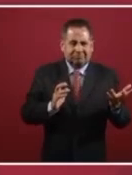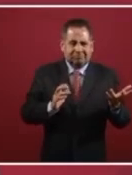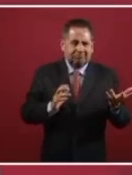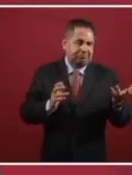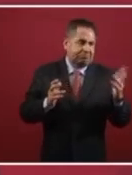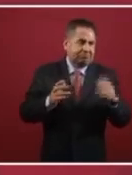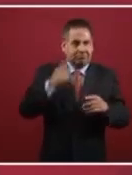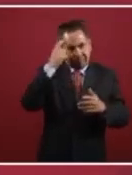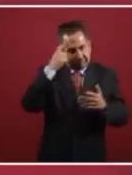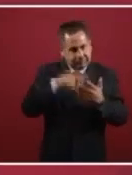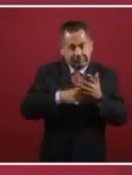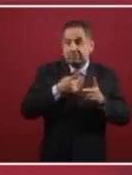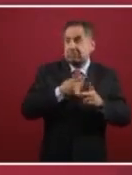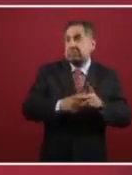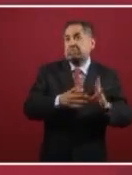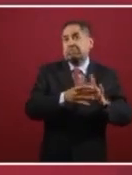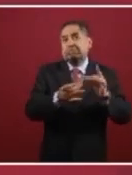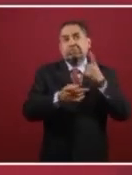empiecen a decir